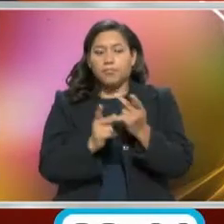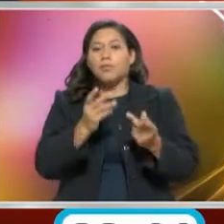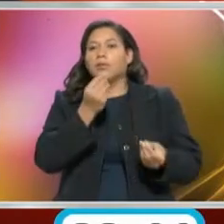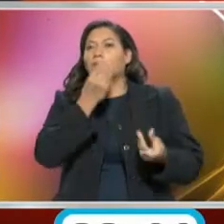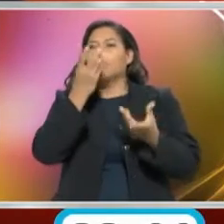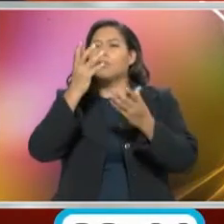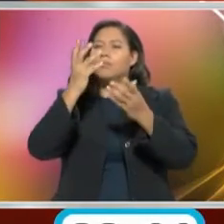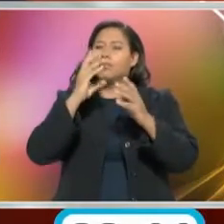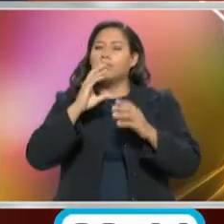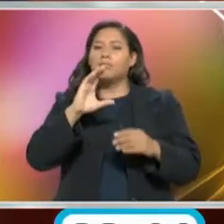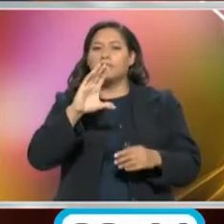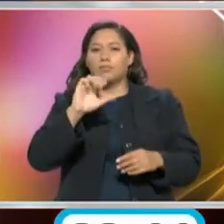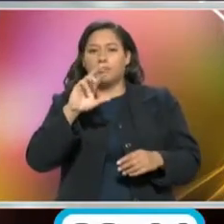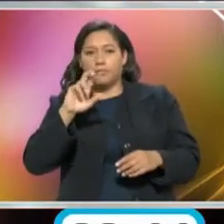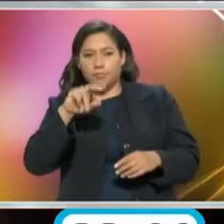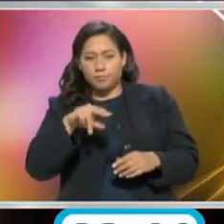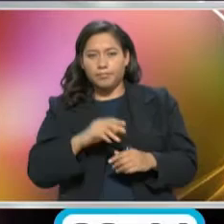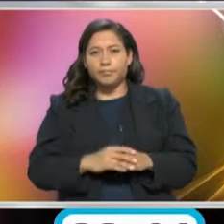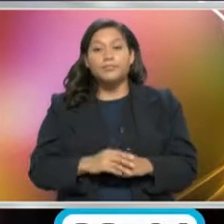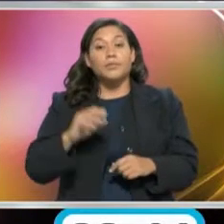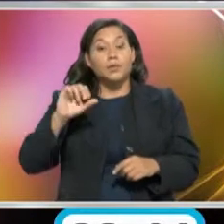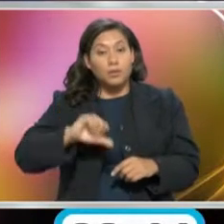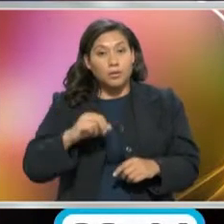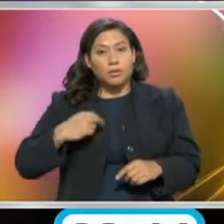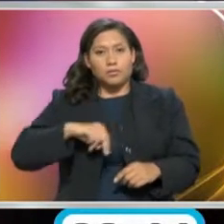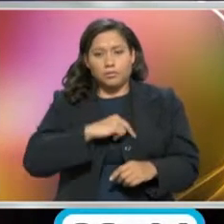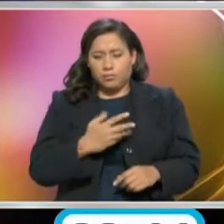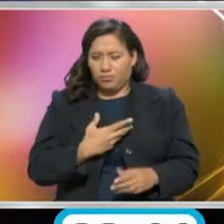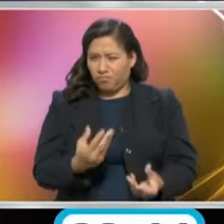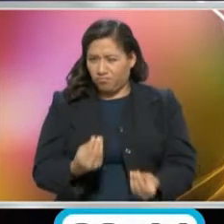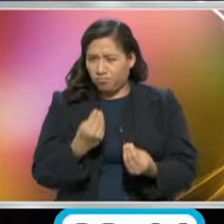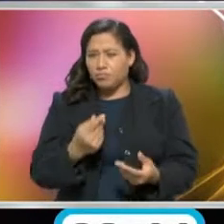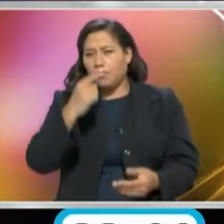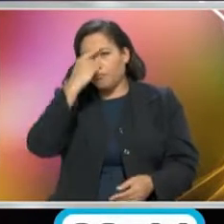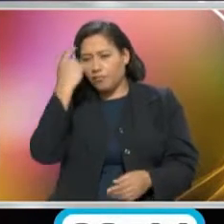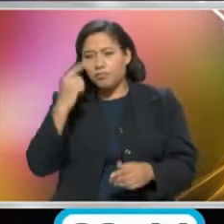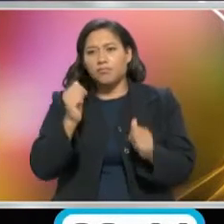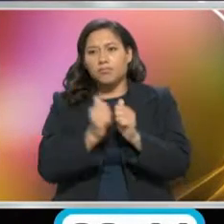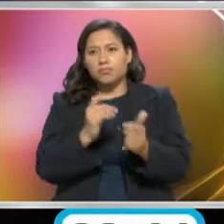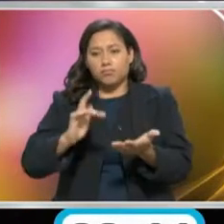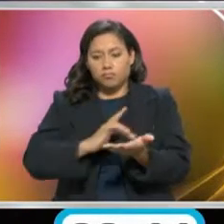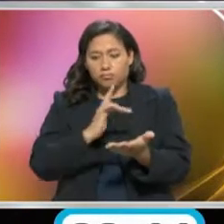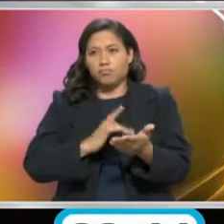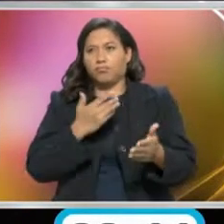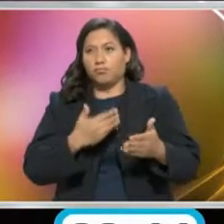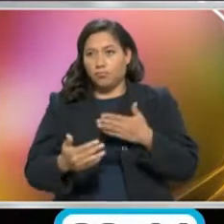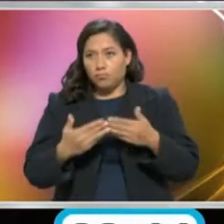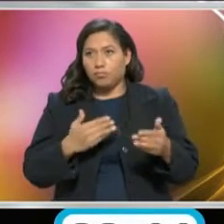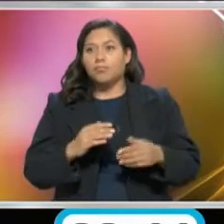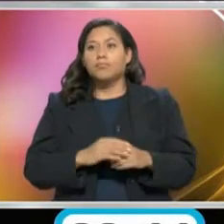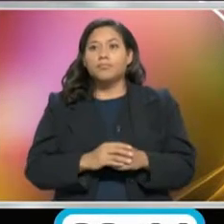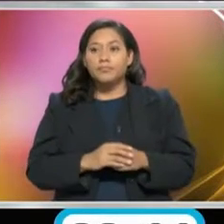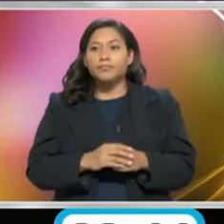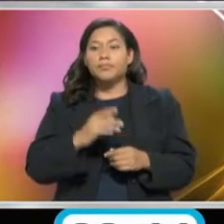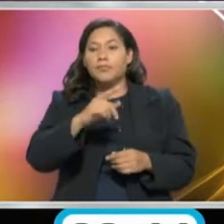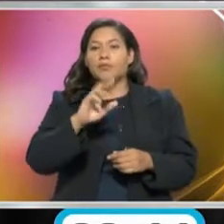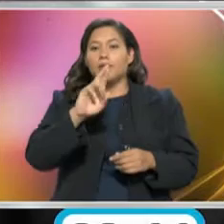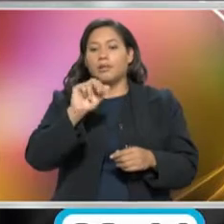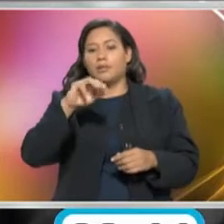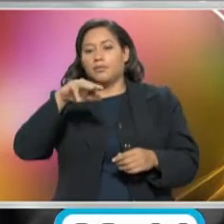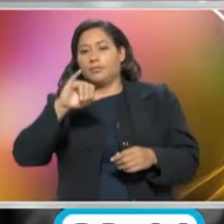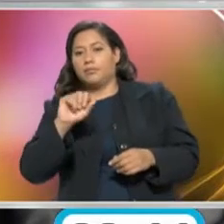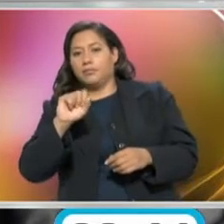Carmen. Claro que sí, Paula. Como hoy en día tenemos tanta facilidad con la tecnología, Claro, sin duda.